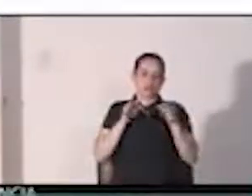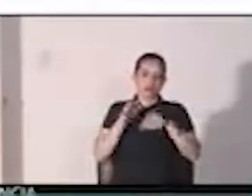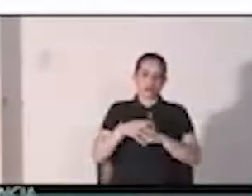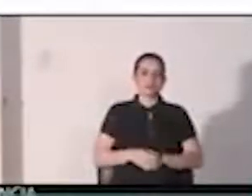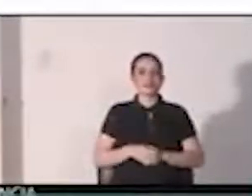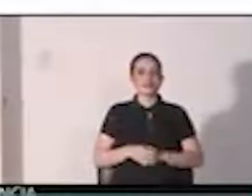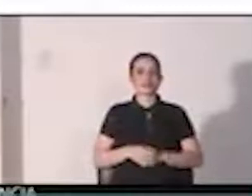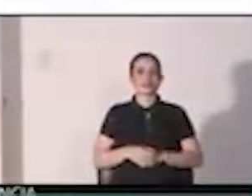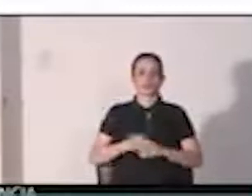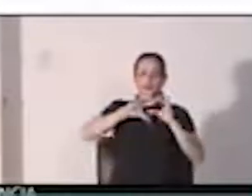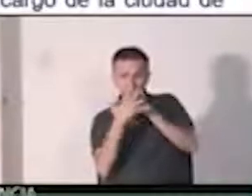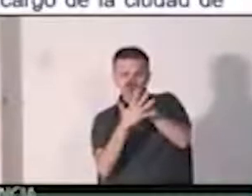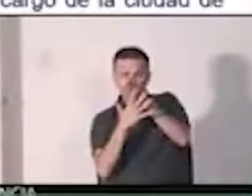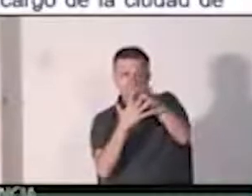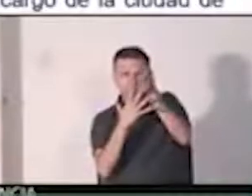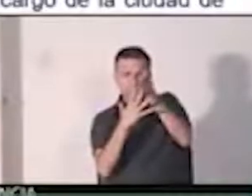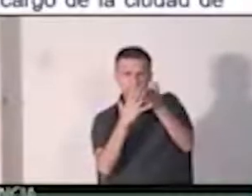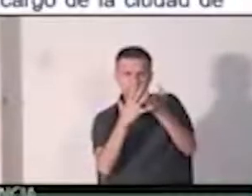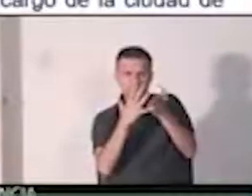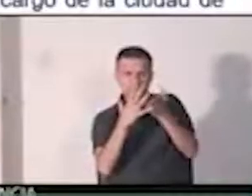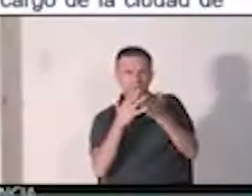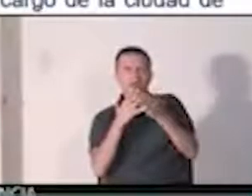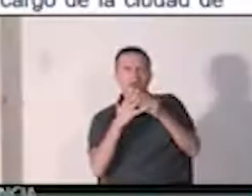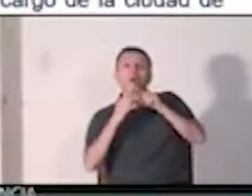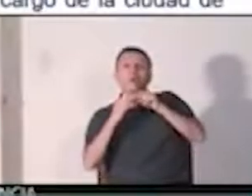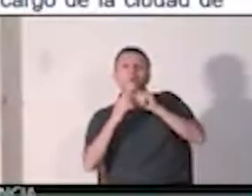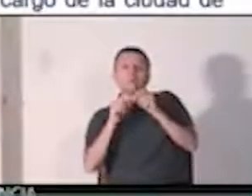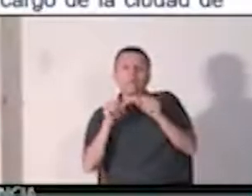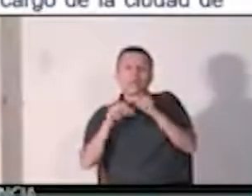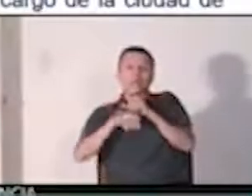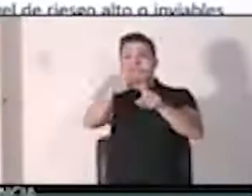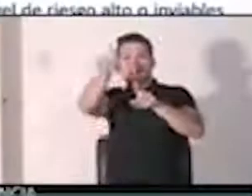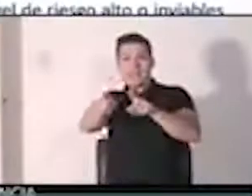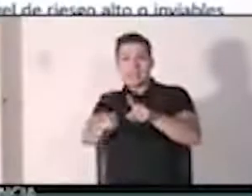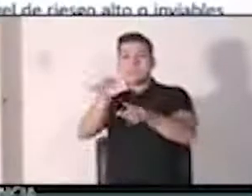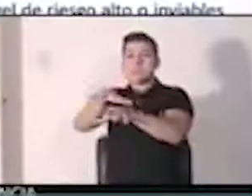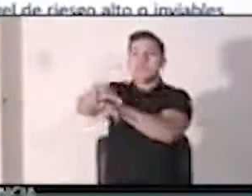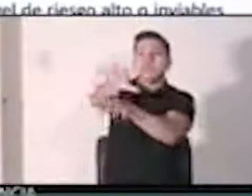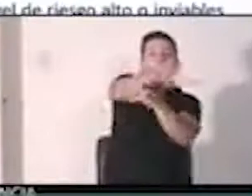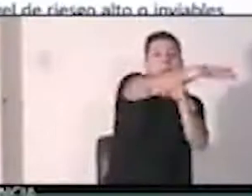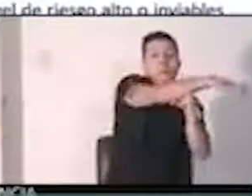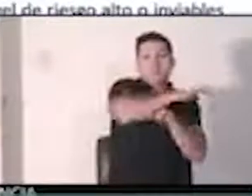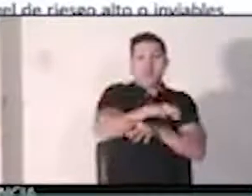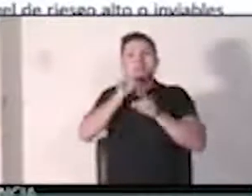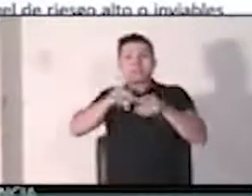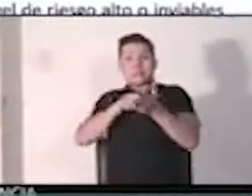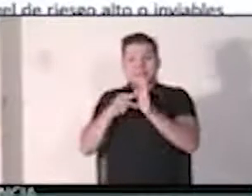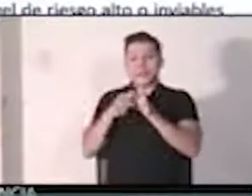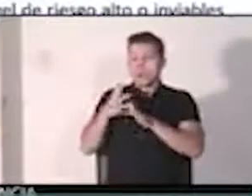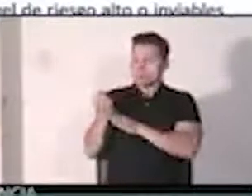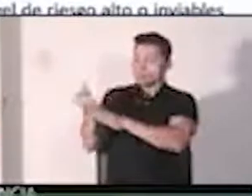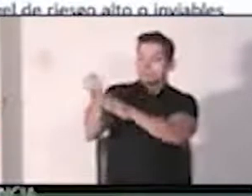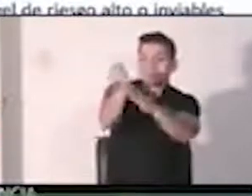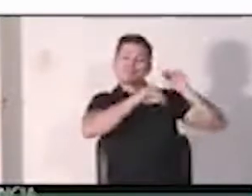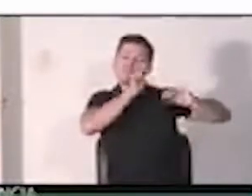acueducto complementario, cuál es la viabilidad técnica y el estado de la bocatoma del río Cocora, estado y proyección financiera